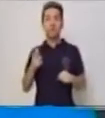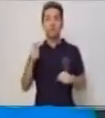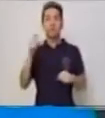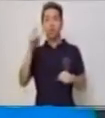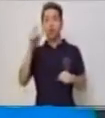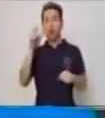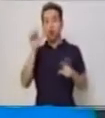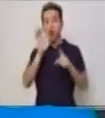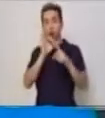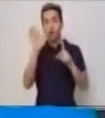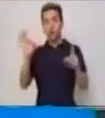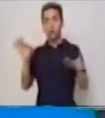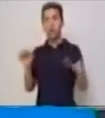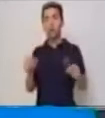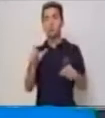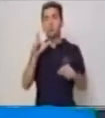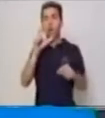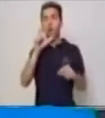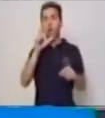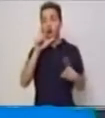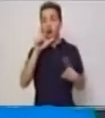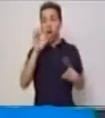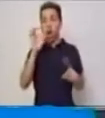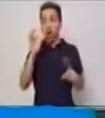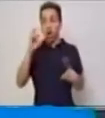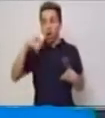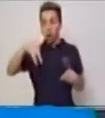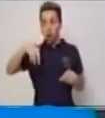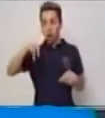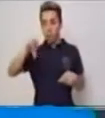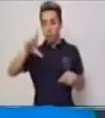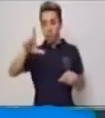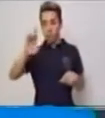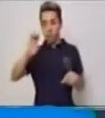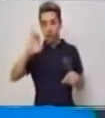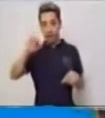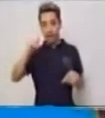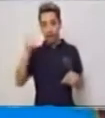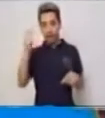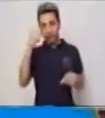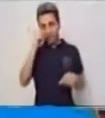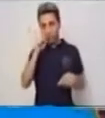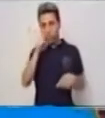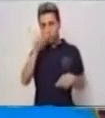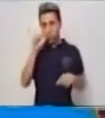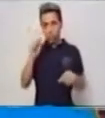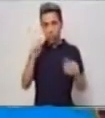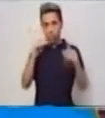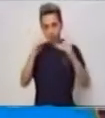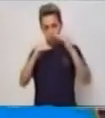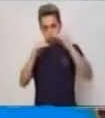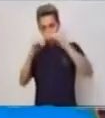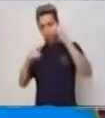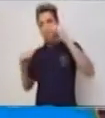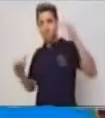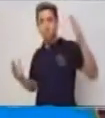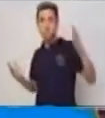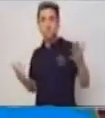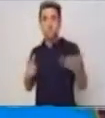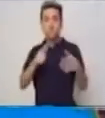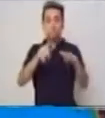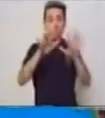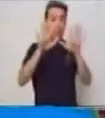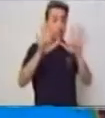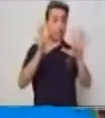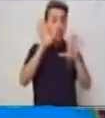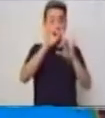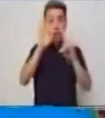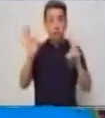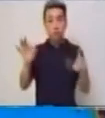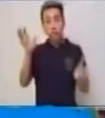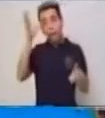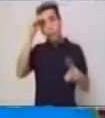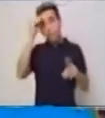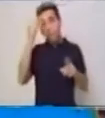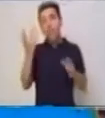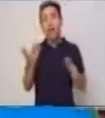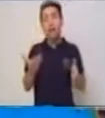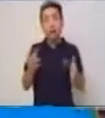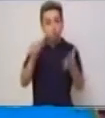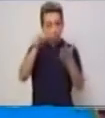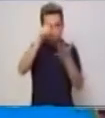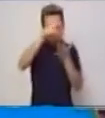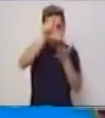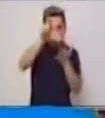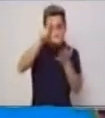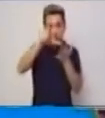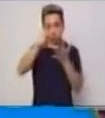complejas. Entonces, clasifiquémoslas. Si en las 10 oraciones no hemos clasificado o no hemos escrito